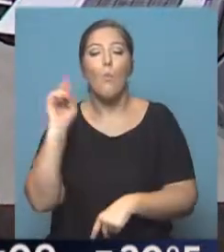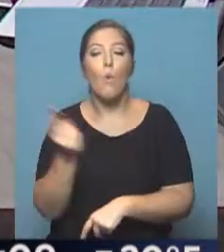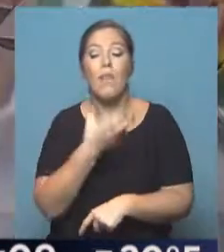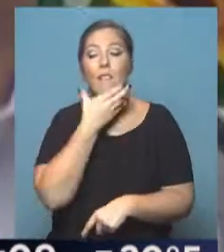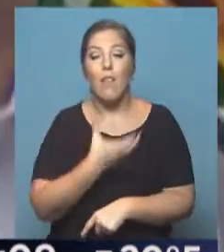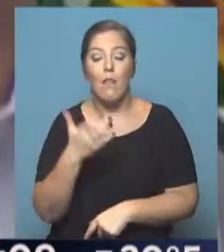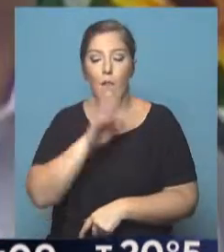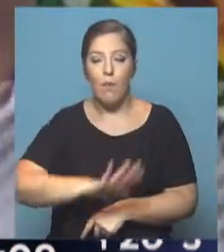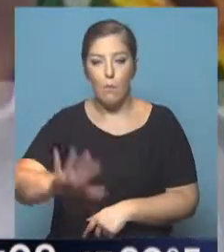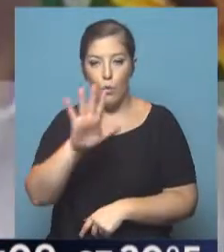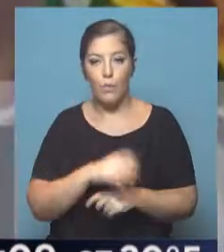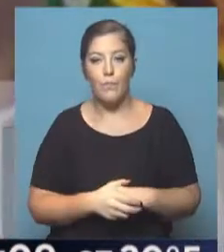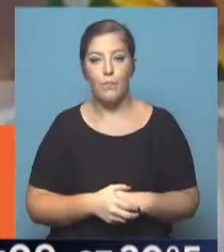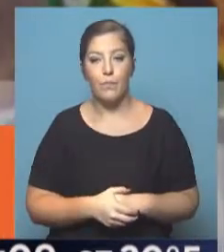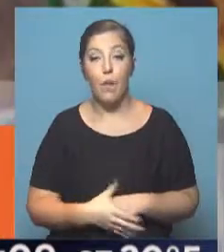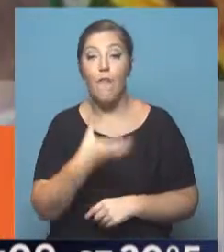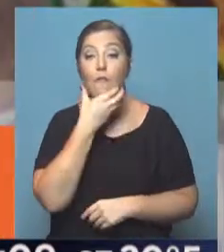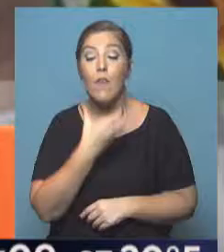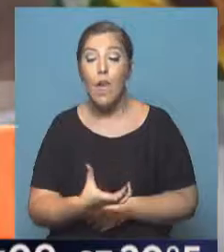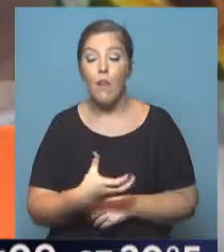región? Fidel